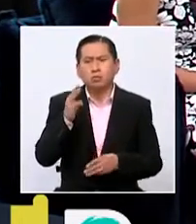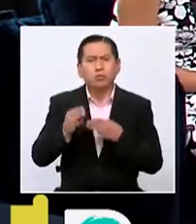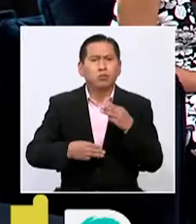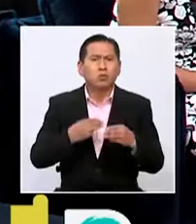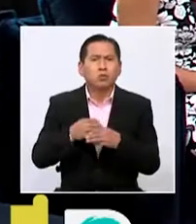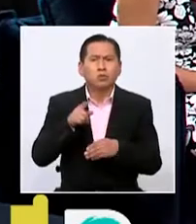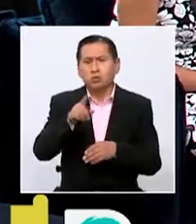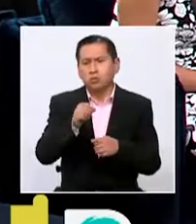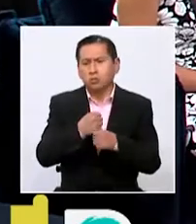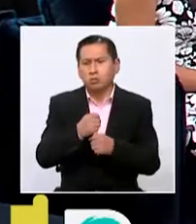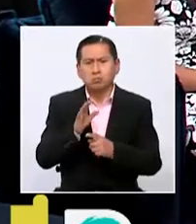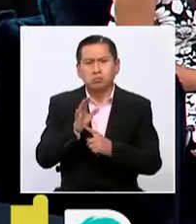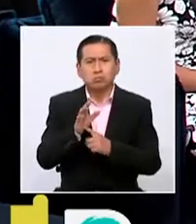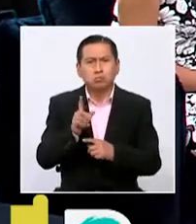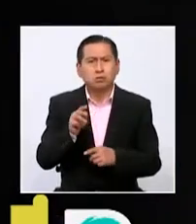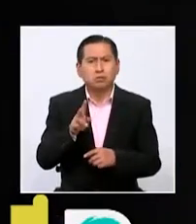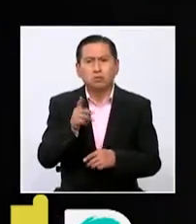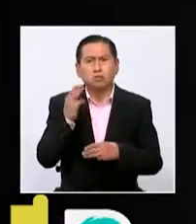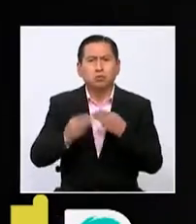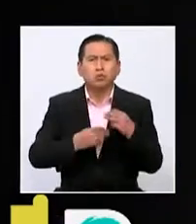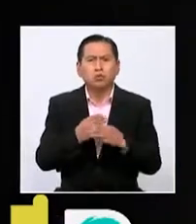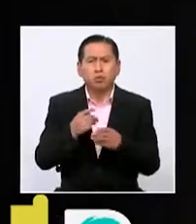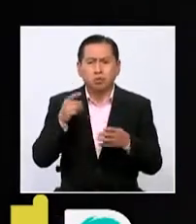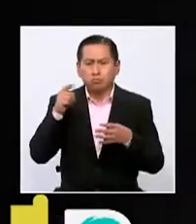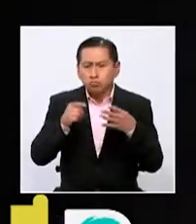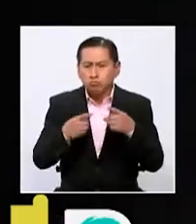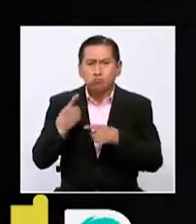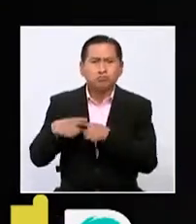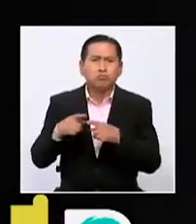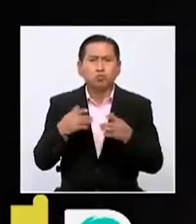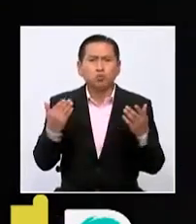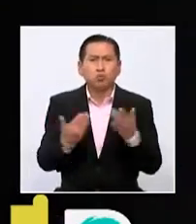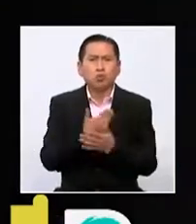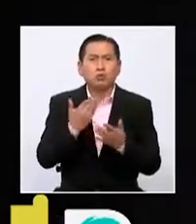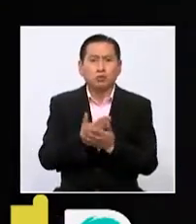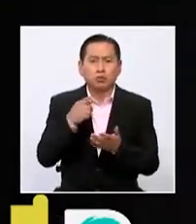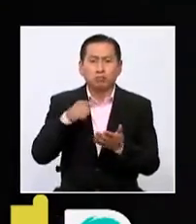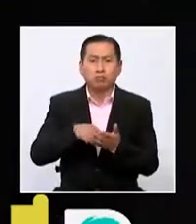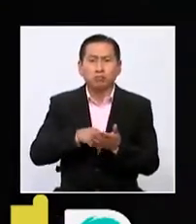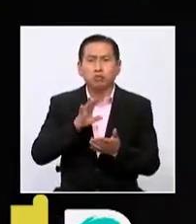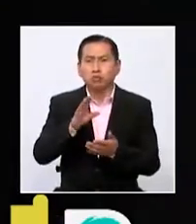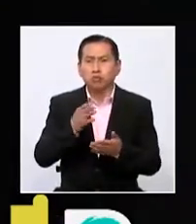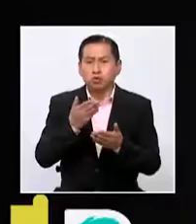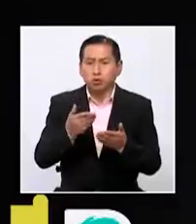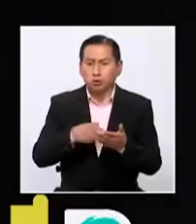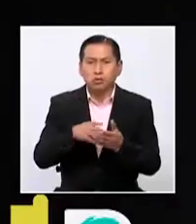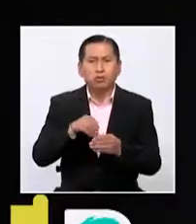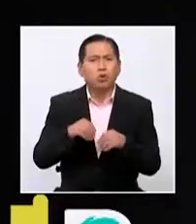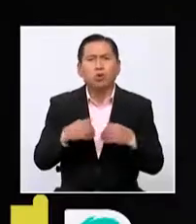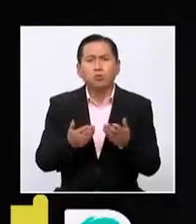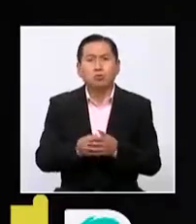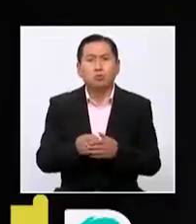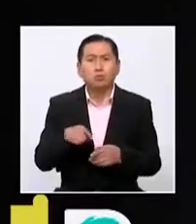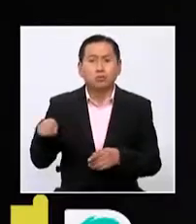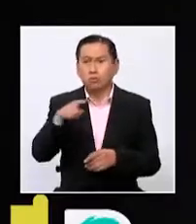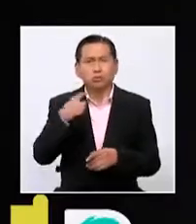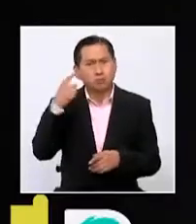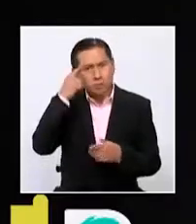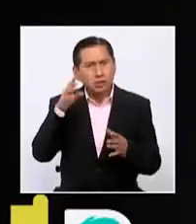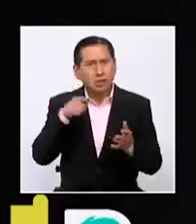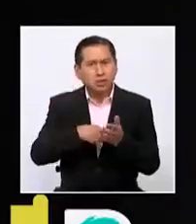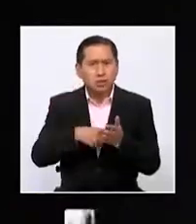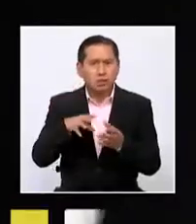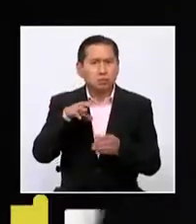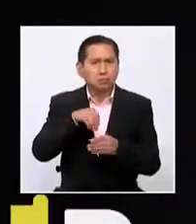producciones que realizan desde Telemundo en las formas nuevas o los nuevos modos de consumir contenido? ¿Ustedes ya piensan un